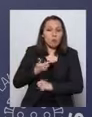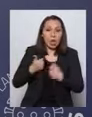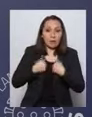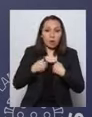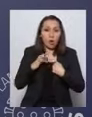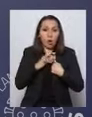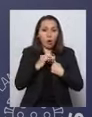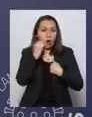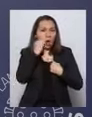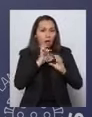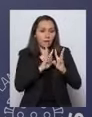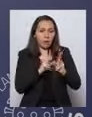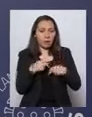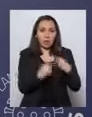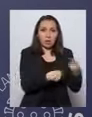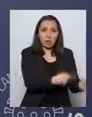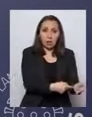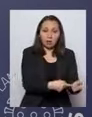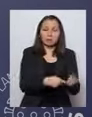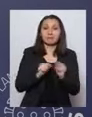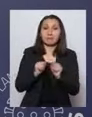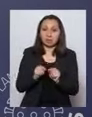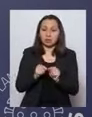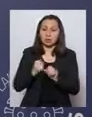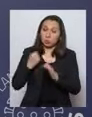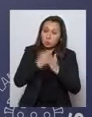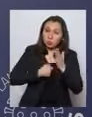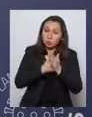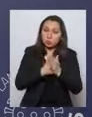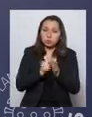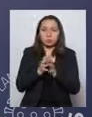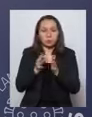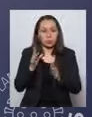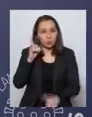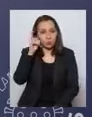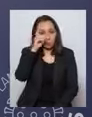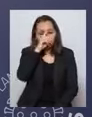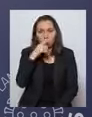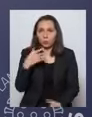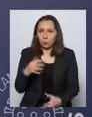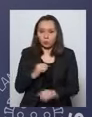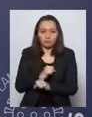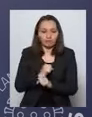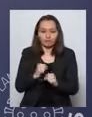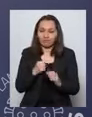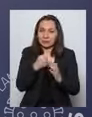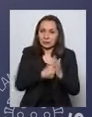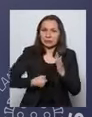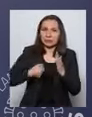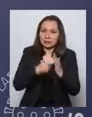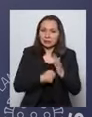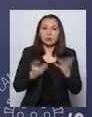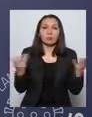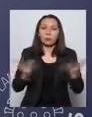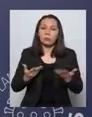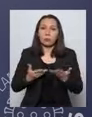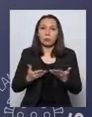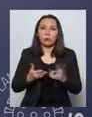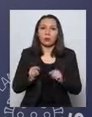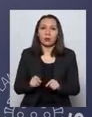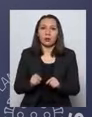mí o para mis seres queridos esta batalla se hace muy muy difícil de pelear porque es